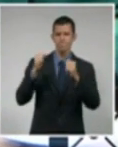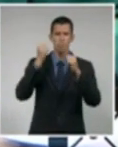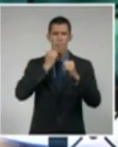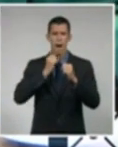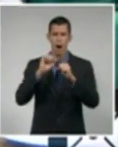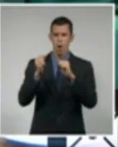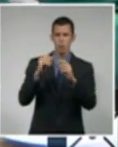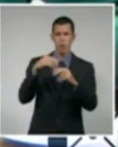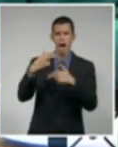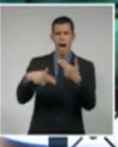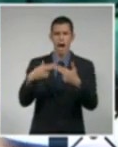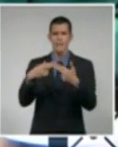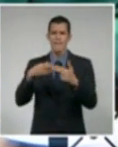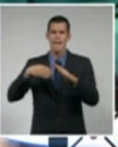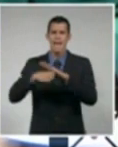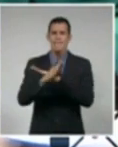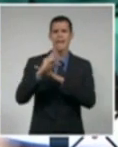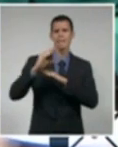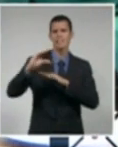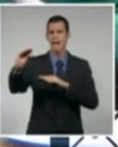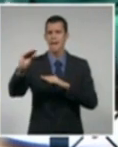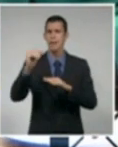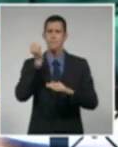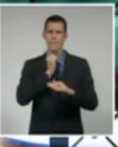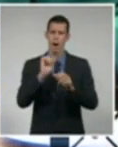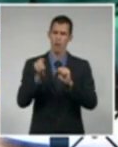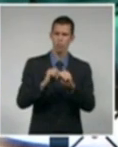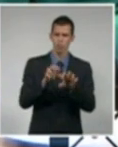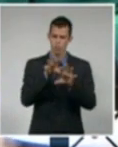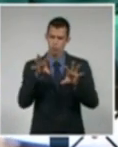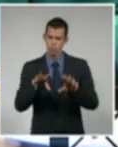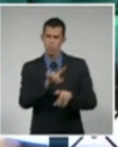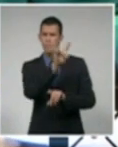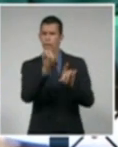en la frontera y, bueno, también particularmente el control y la pesquisa activa